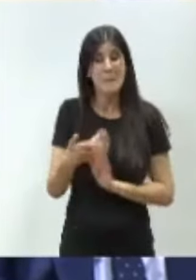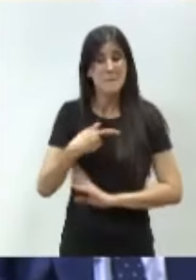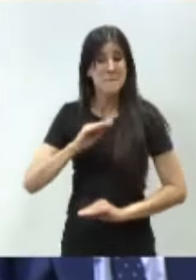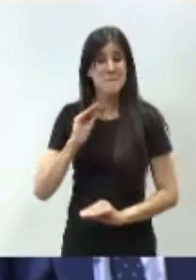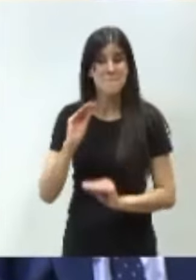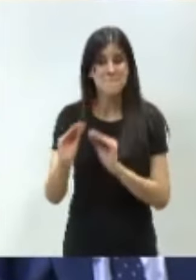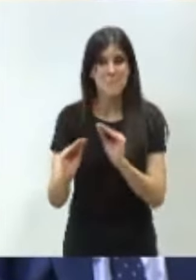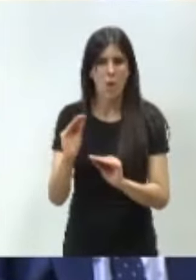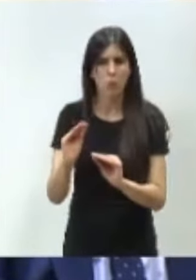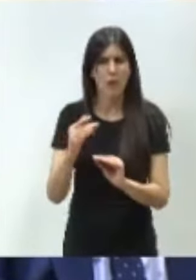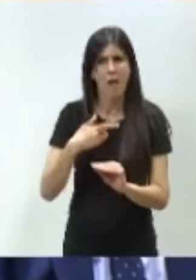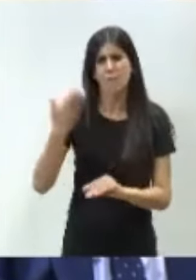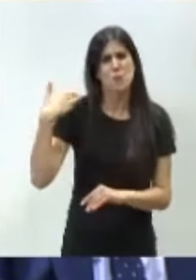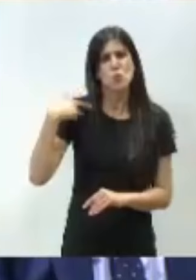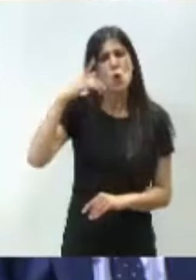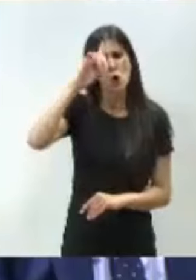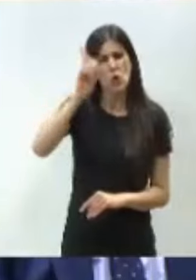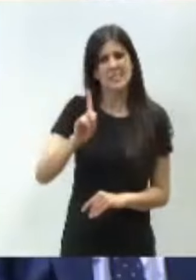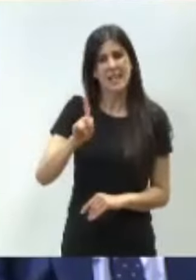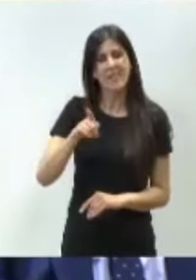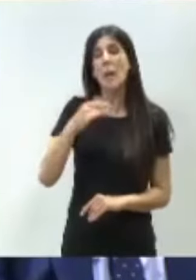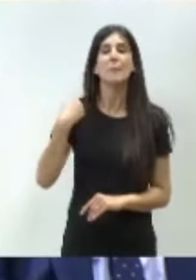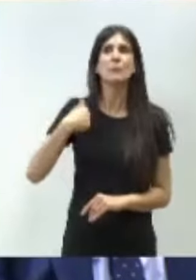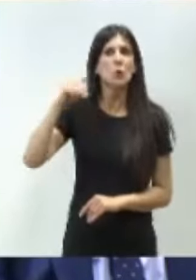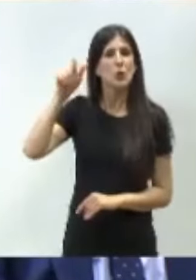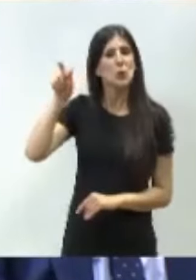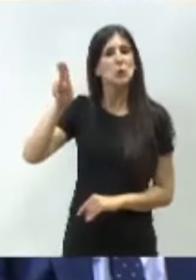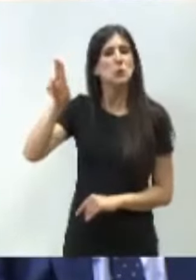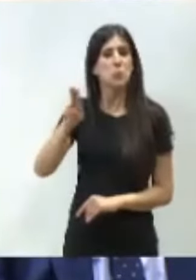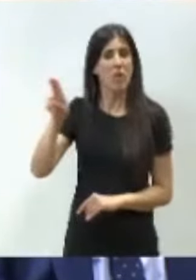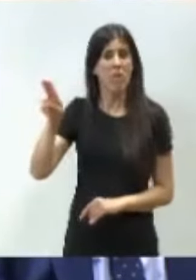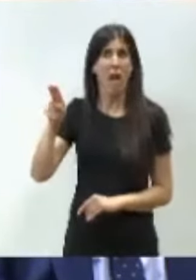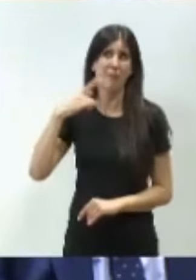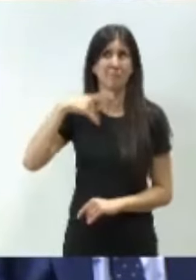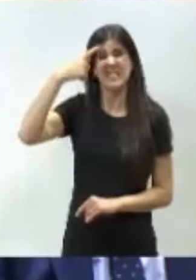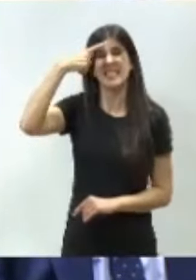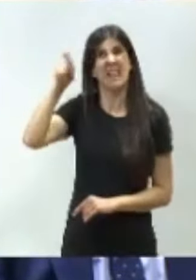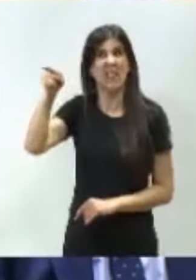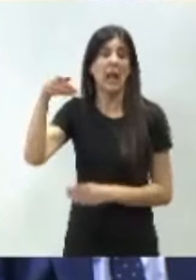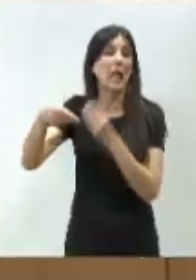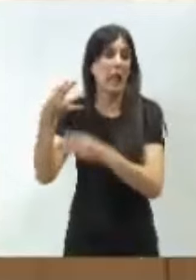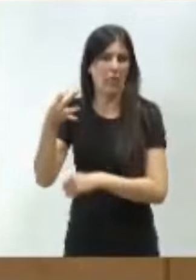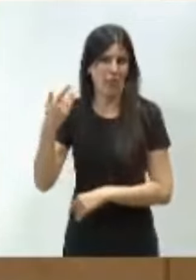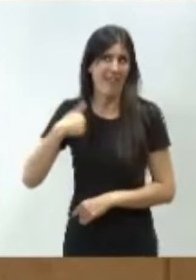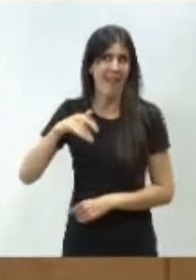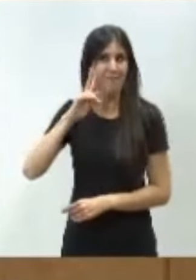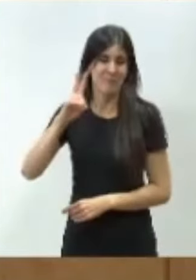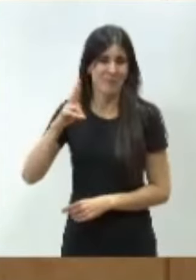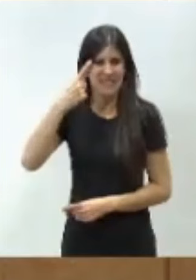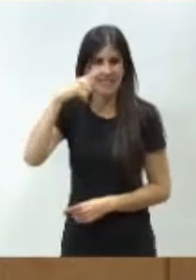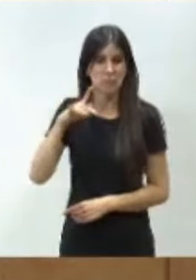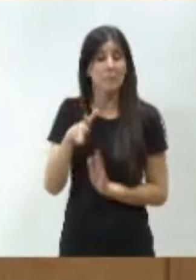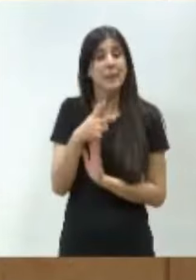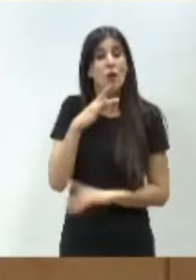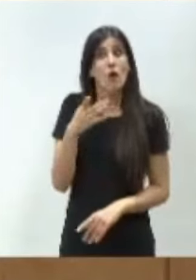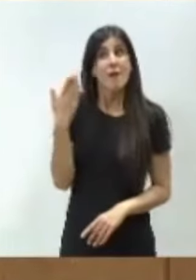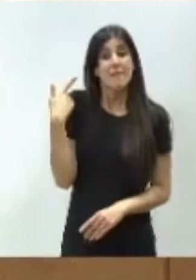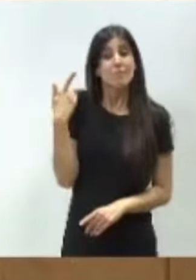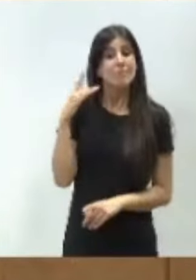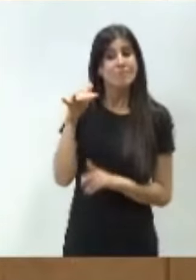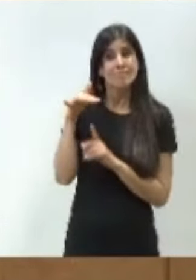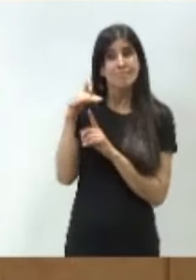pregunta desconocíamos que el señor de Suiza iba a hacer lo que hoy conocimos que hizo. Pero en todo caso, si era pertinente en su momento la